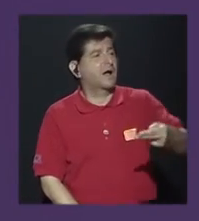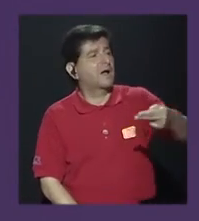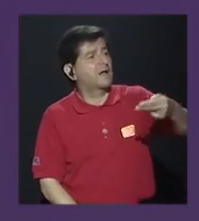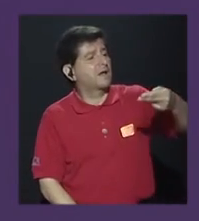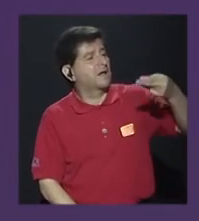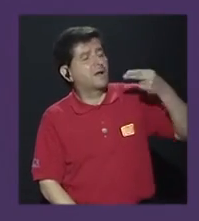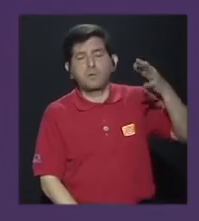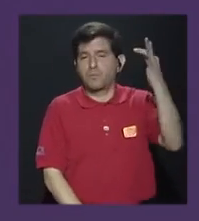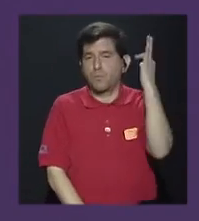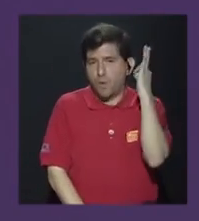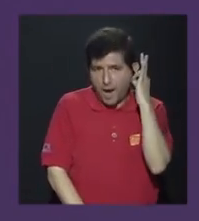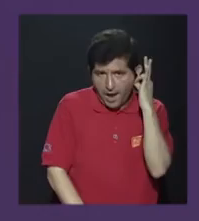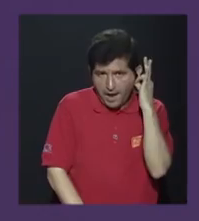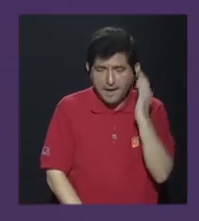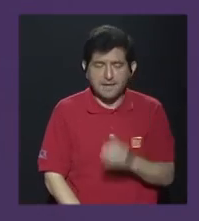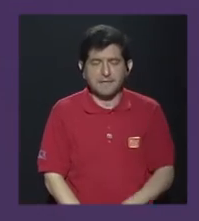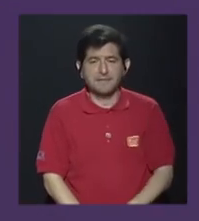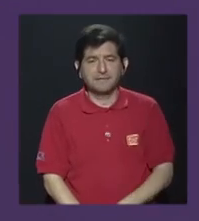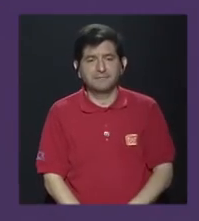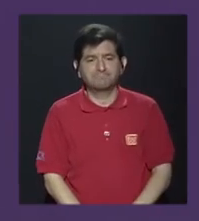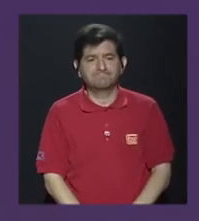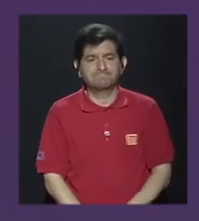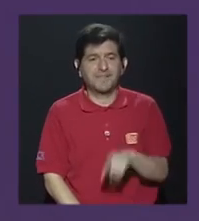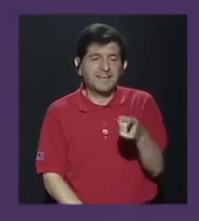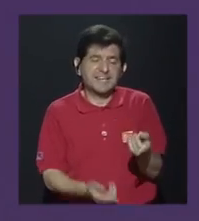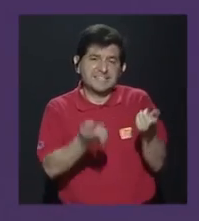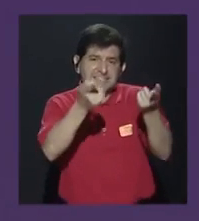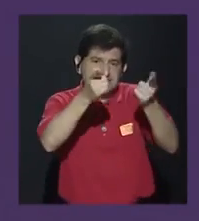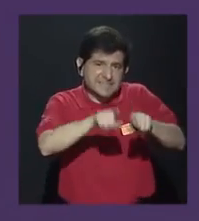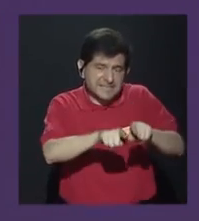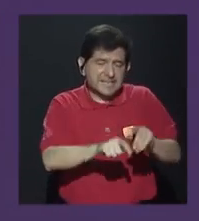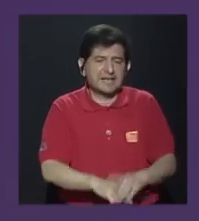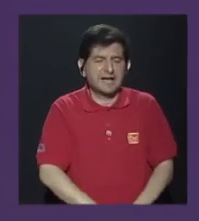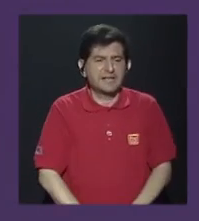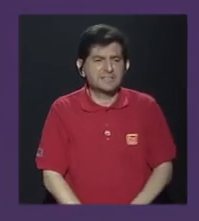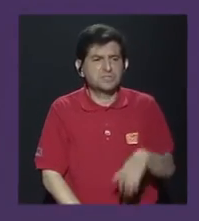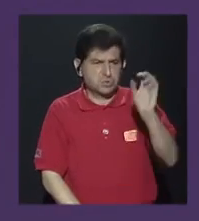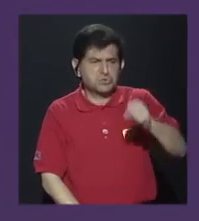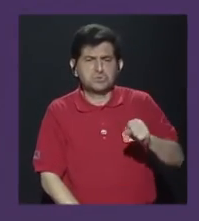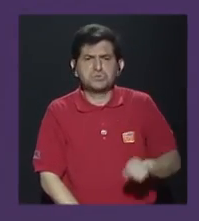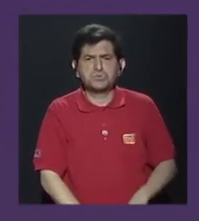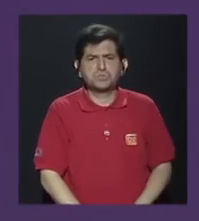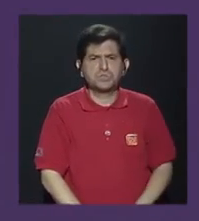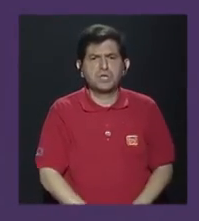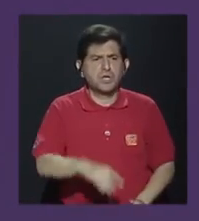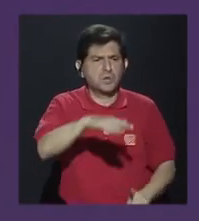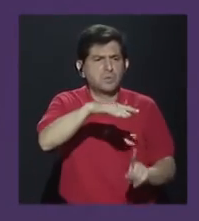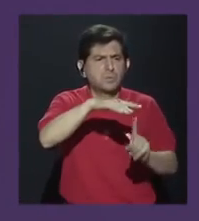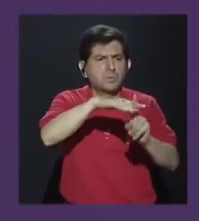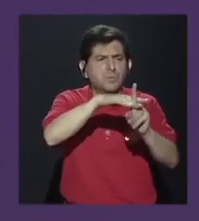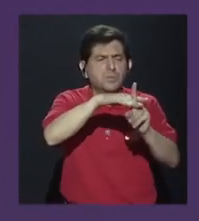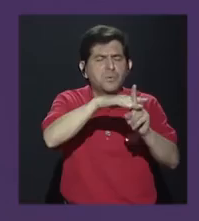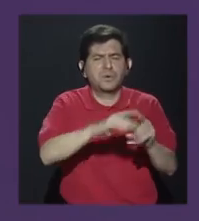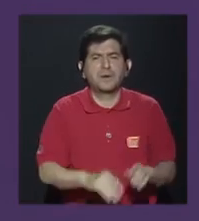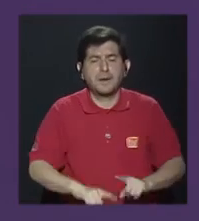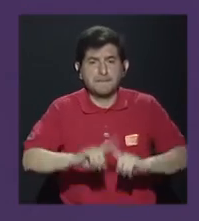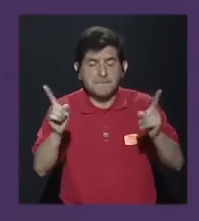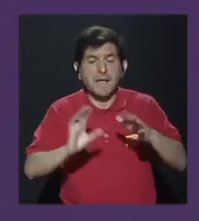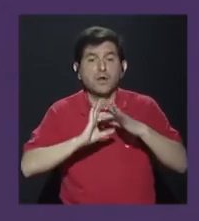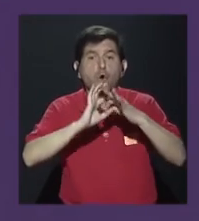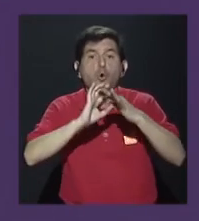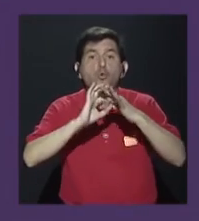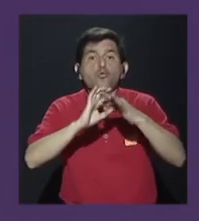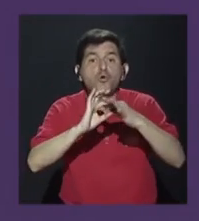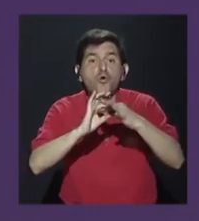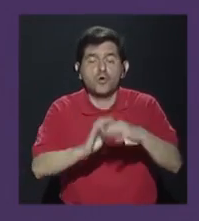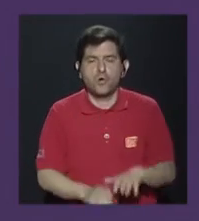históricamente las mujeres hemos estado muy invisibilizadas, ¿verdad? Entonces, como mujer, unirnos,